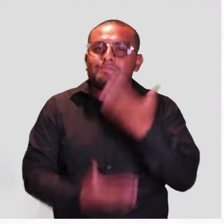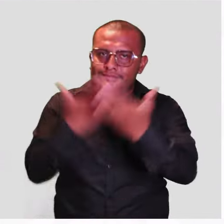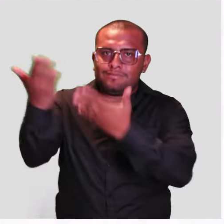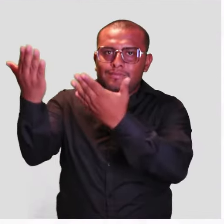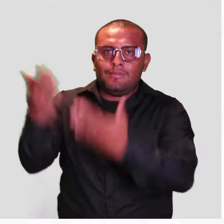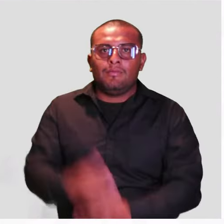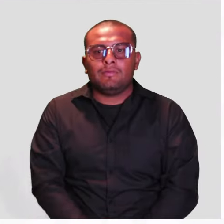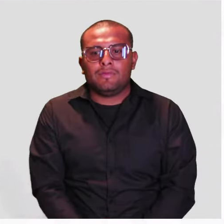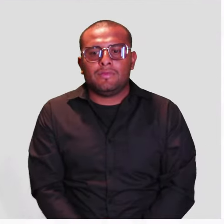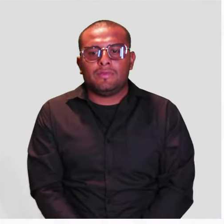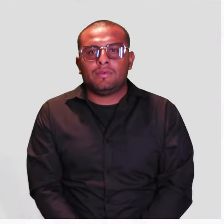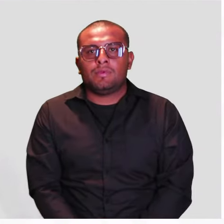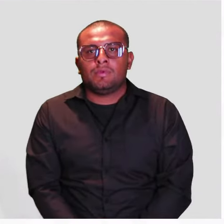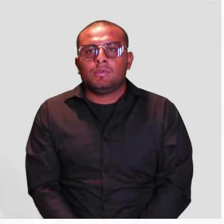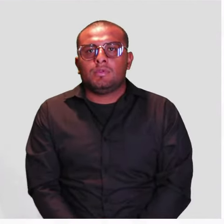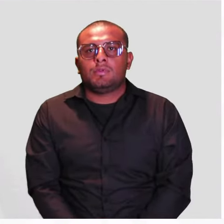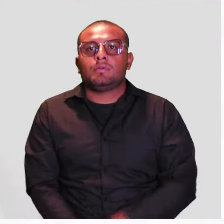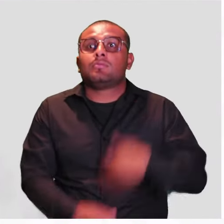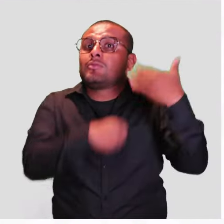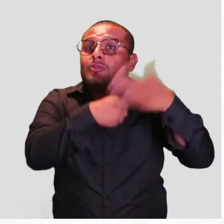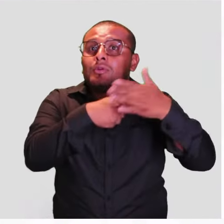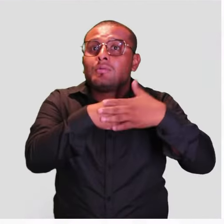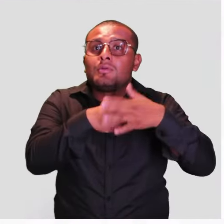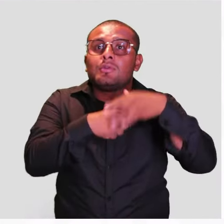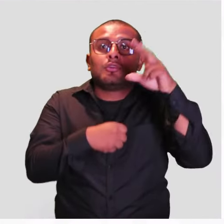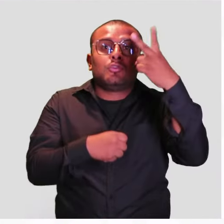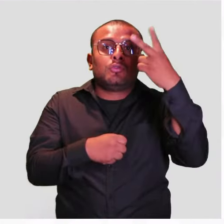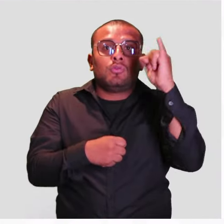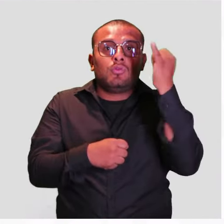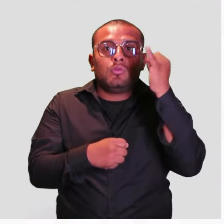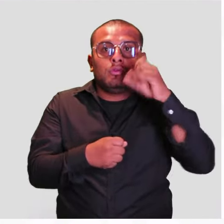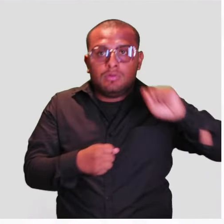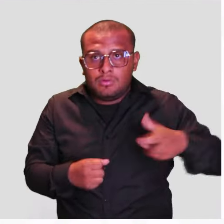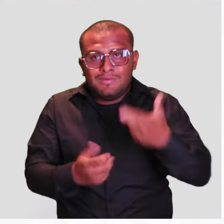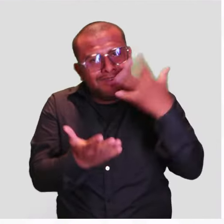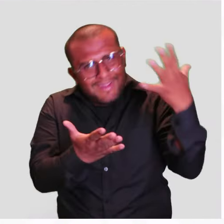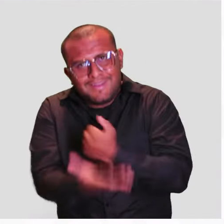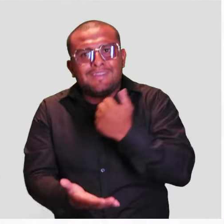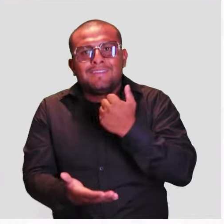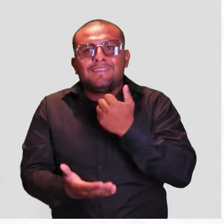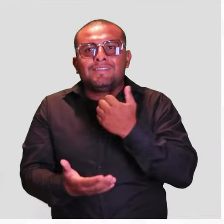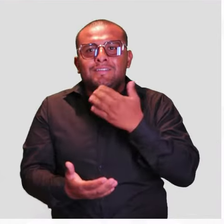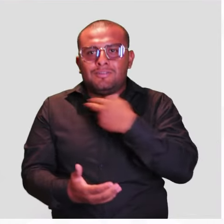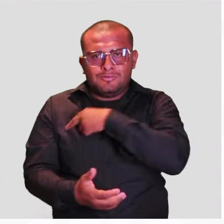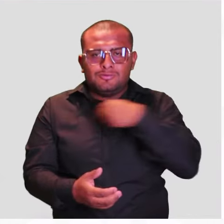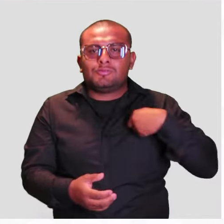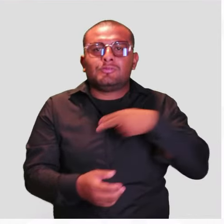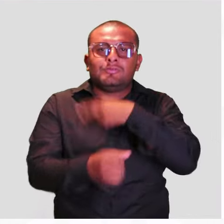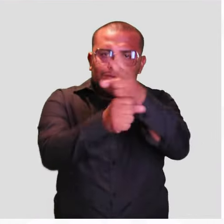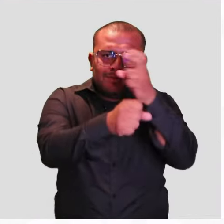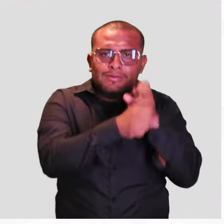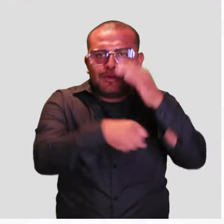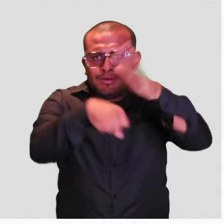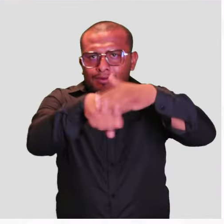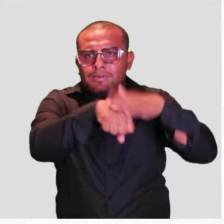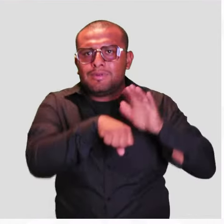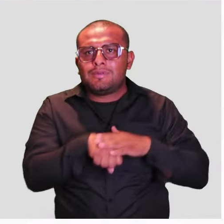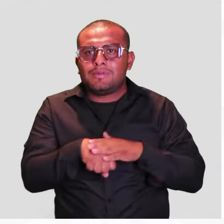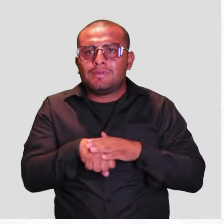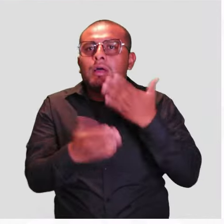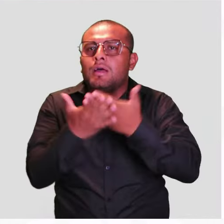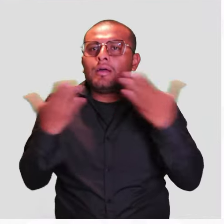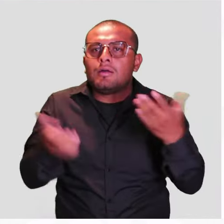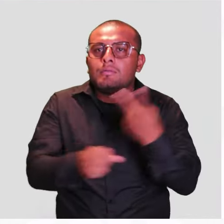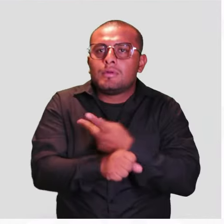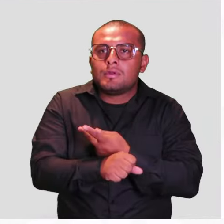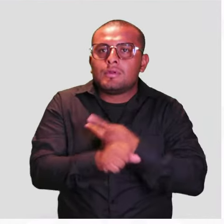Les invito a que el próximo 2 de junio gane San Juan. Sabemos que el gobierno que está ahora no te ha podido resolver en el